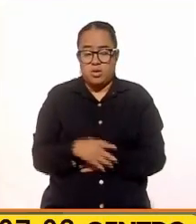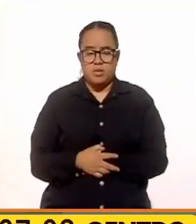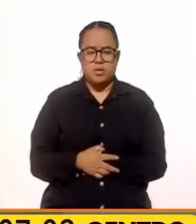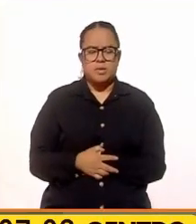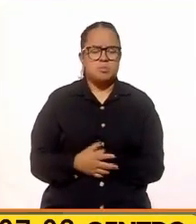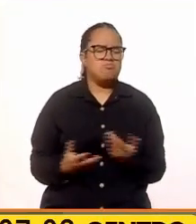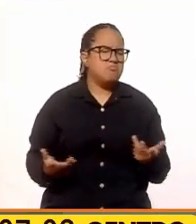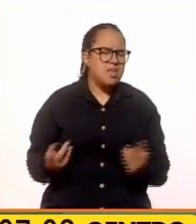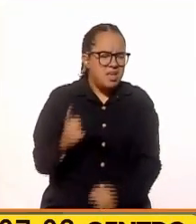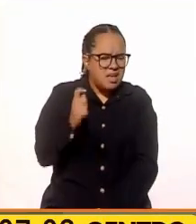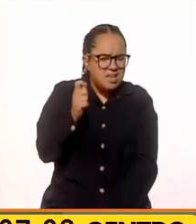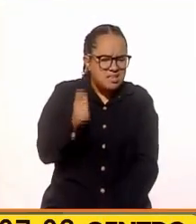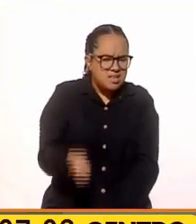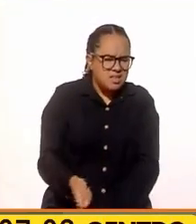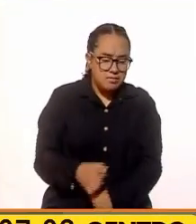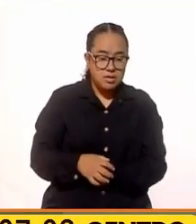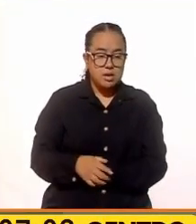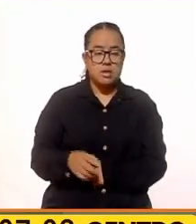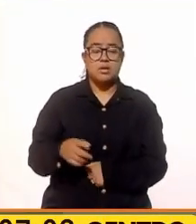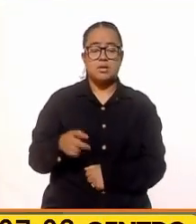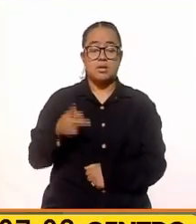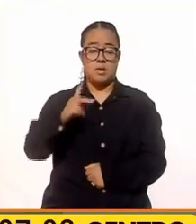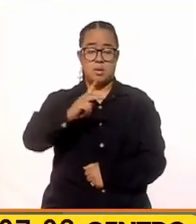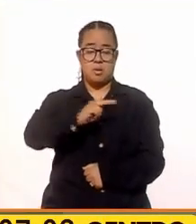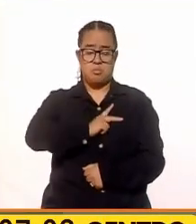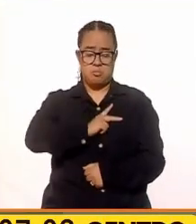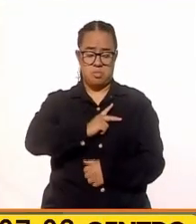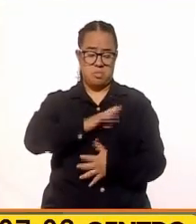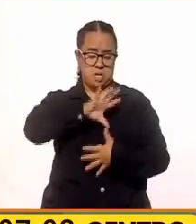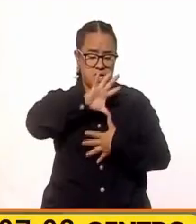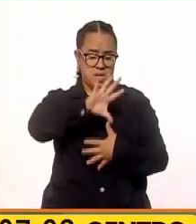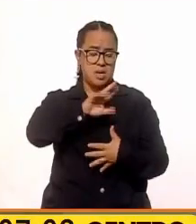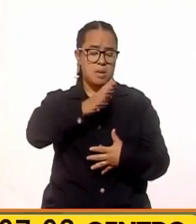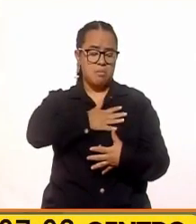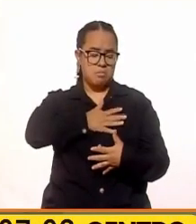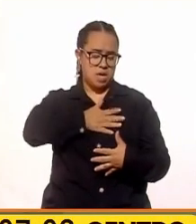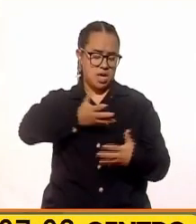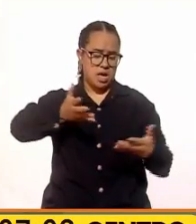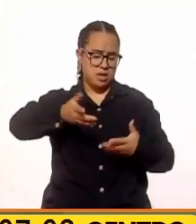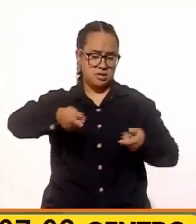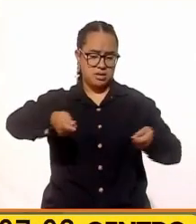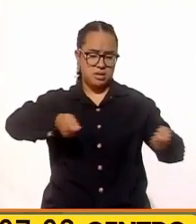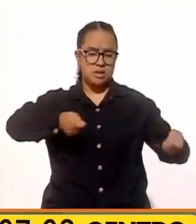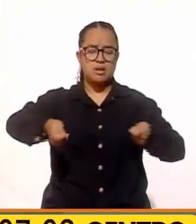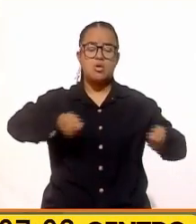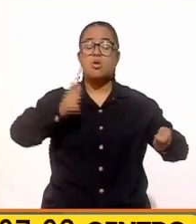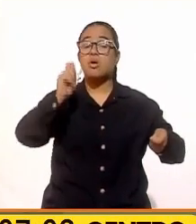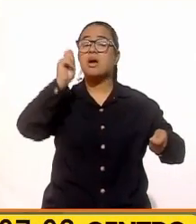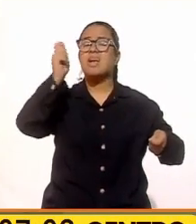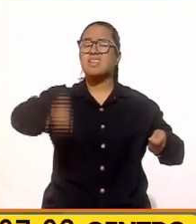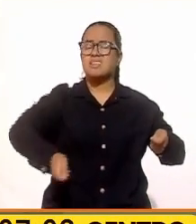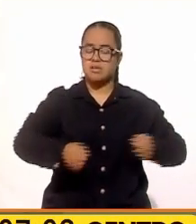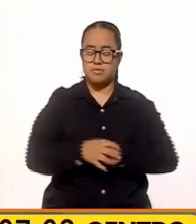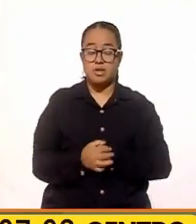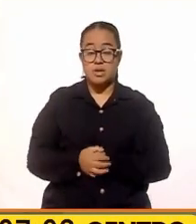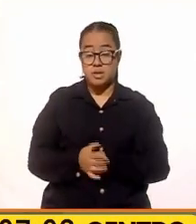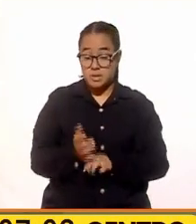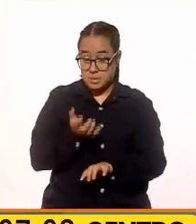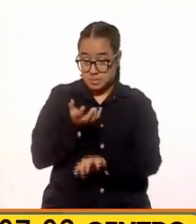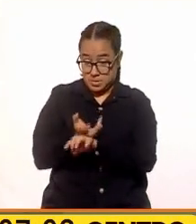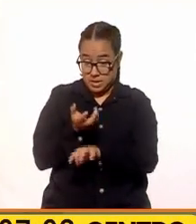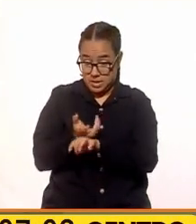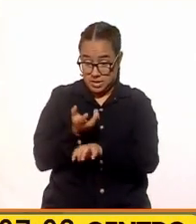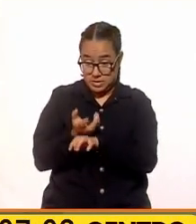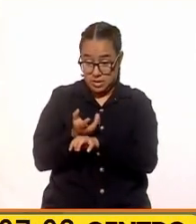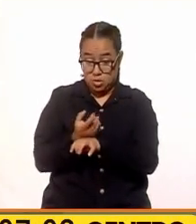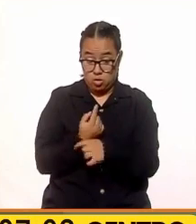que interpretar. La frase "es nuestro hemisferio" deja muy claro que lo que Estados Unidos está haciendo va mucho más